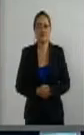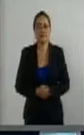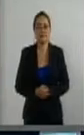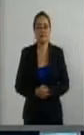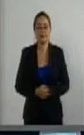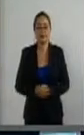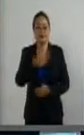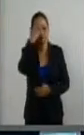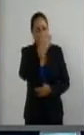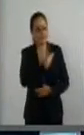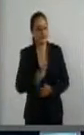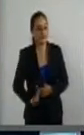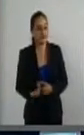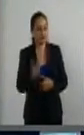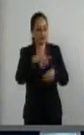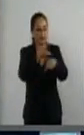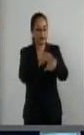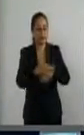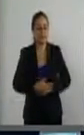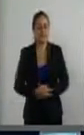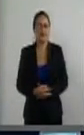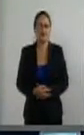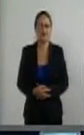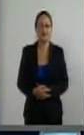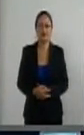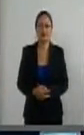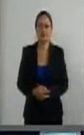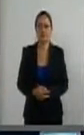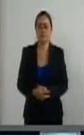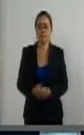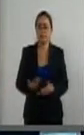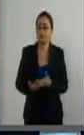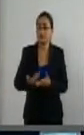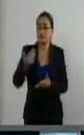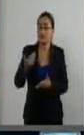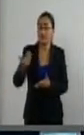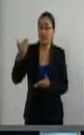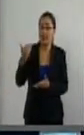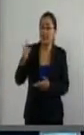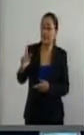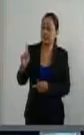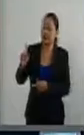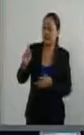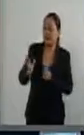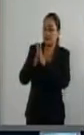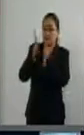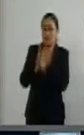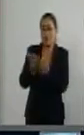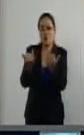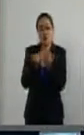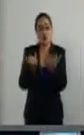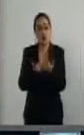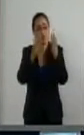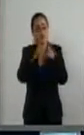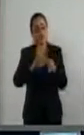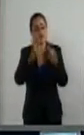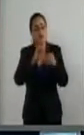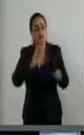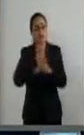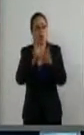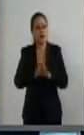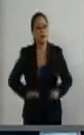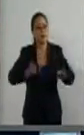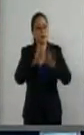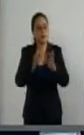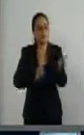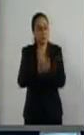Con su permiso, señor presidente, ya han comentado quienes me han antecedido en el uso de la voz la trascendencia, la importancia de este